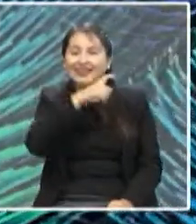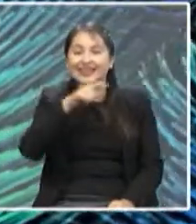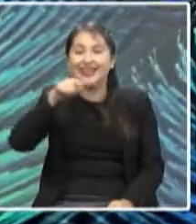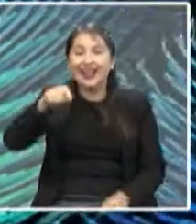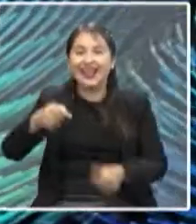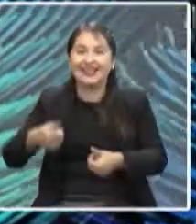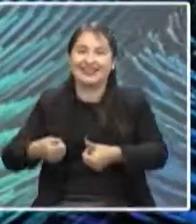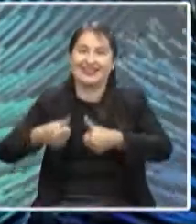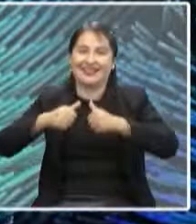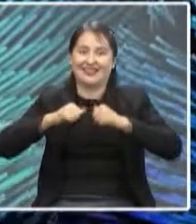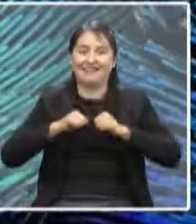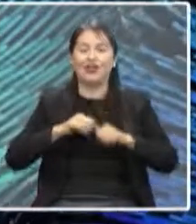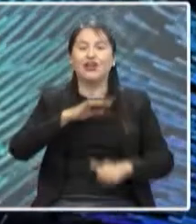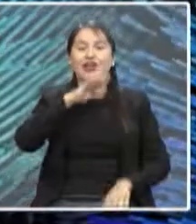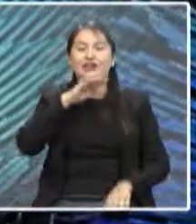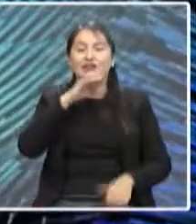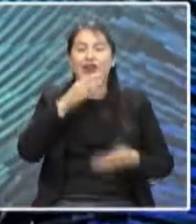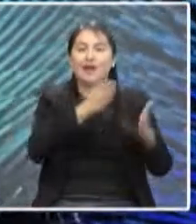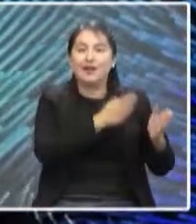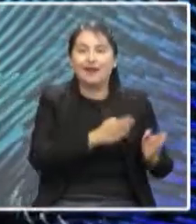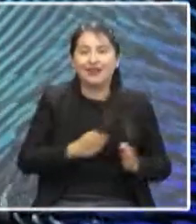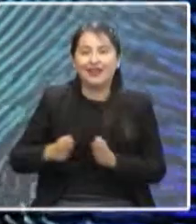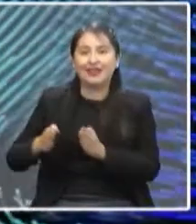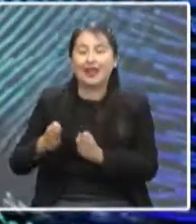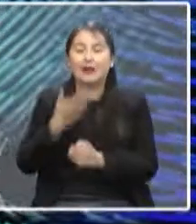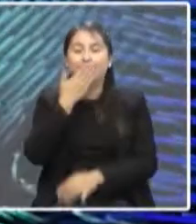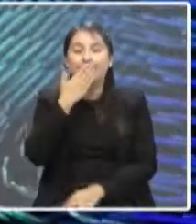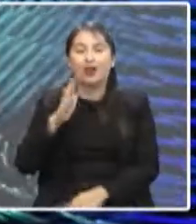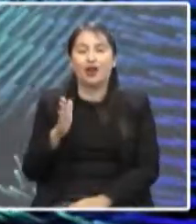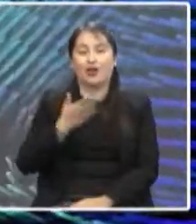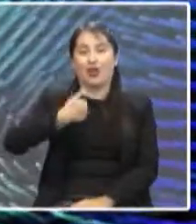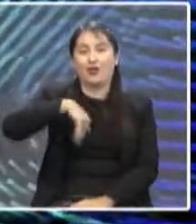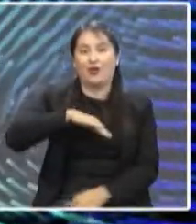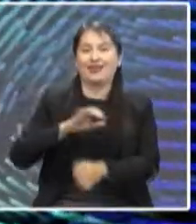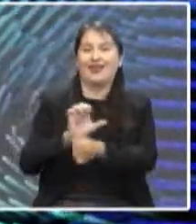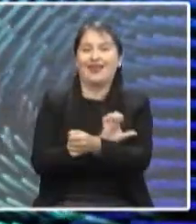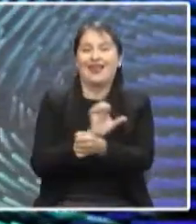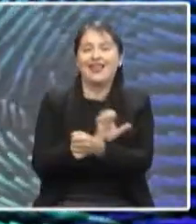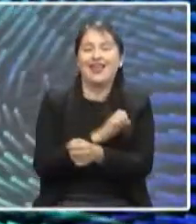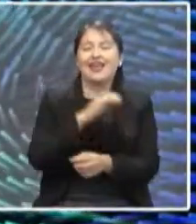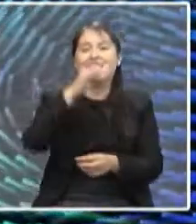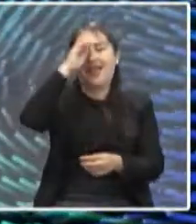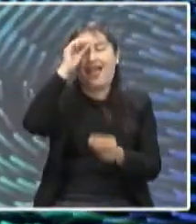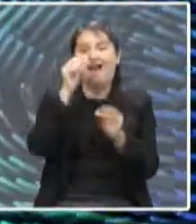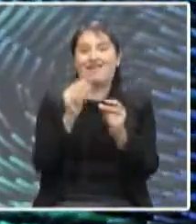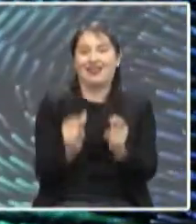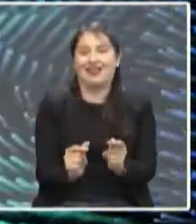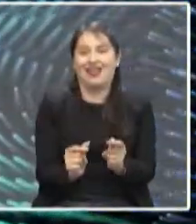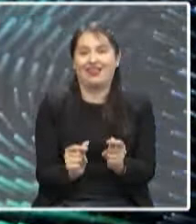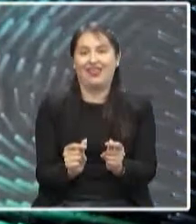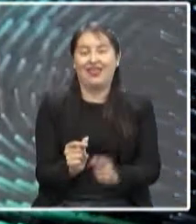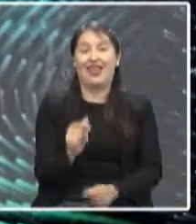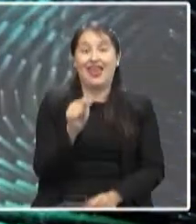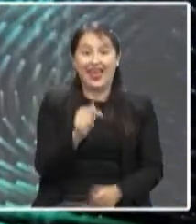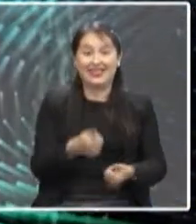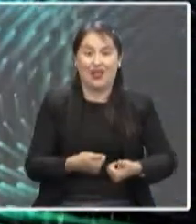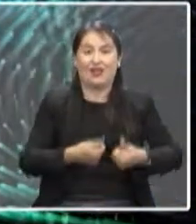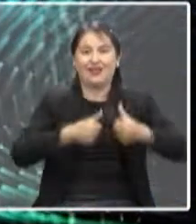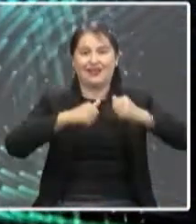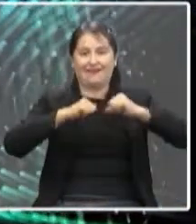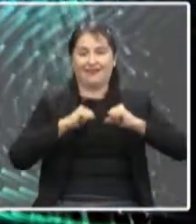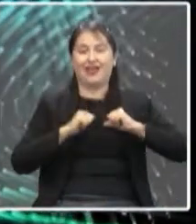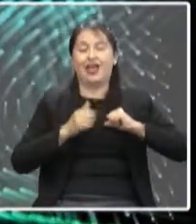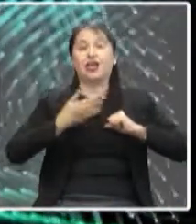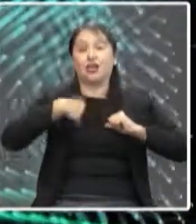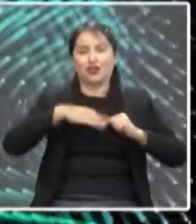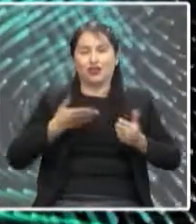nos servirá para organizar y medir lo mejor de nuestras energías y habilidades, porque ese desafío es un desafío que estamos dispuestos